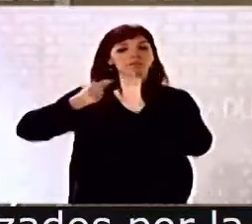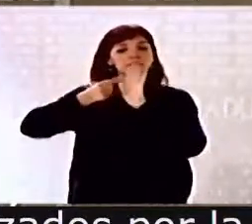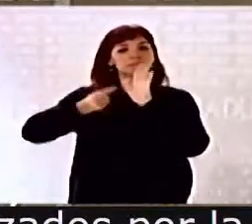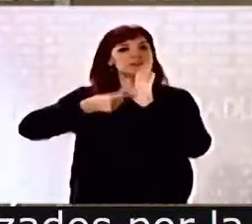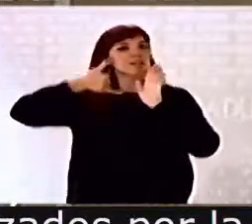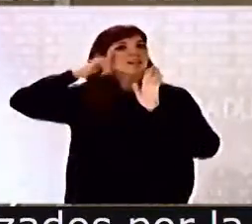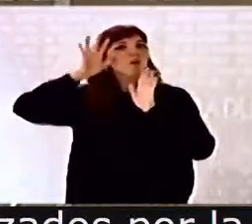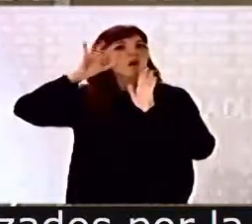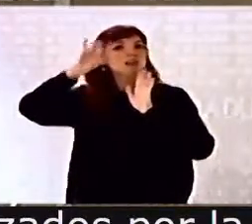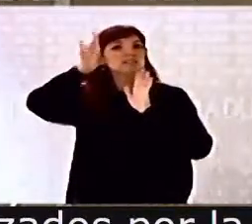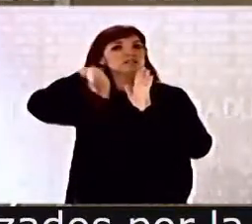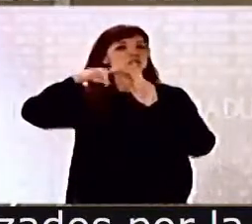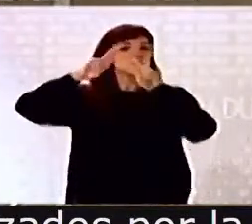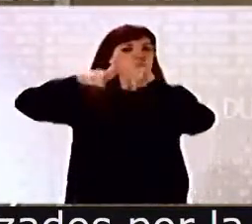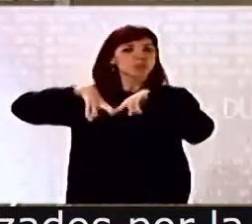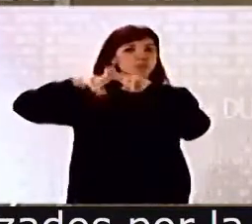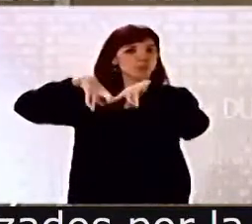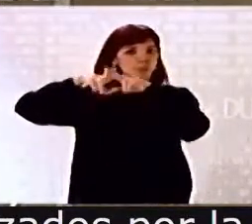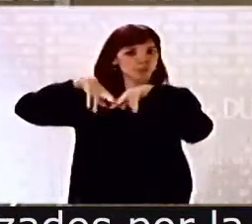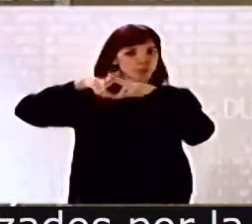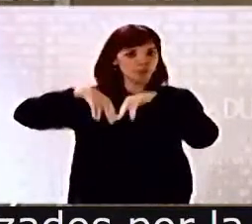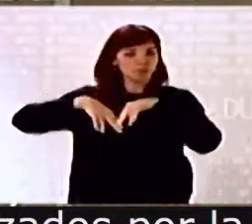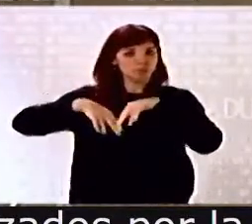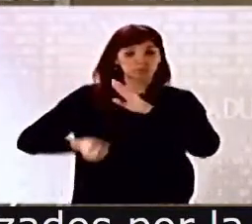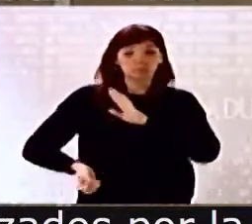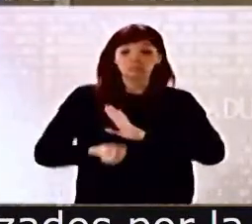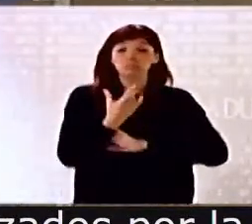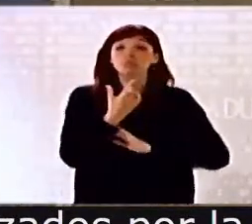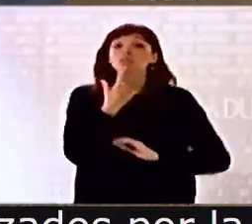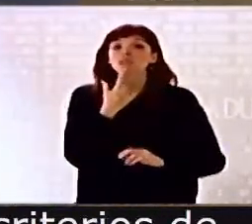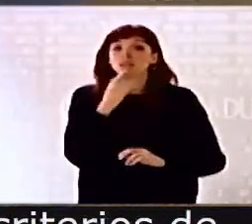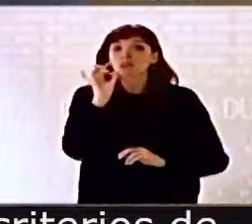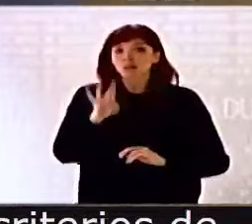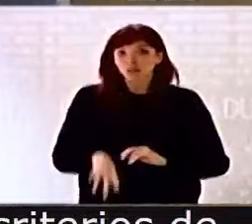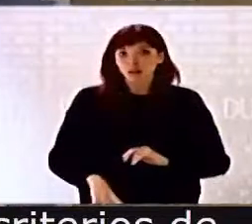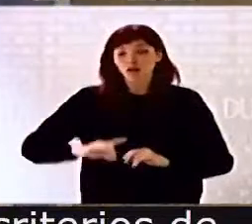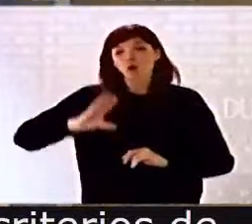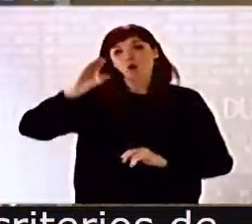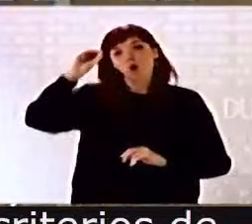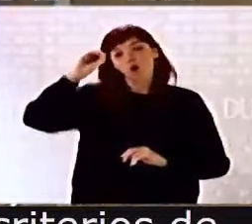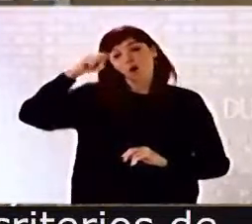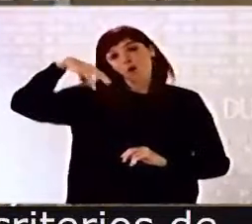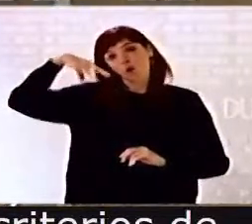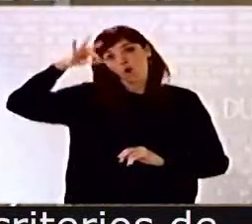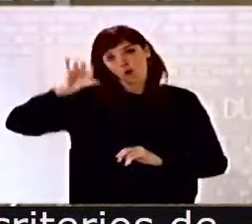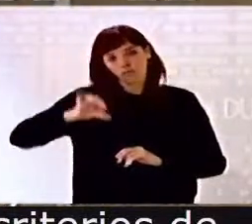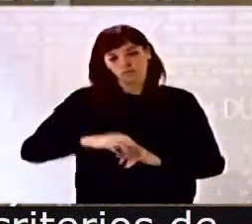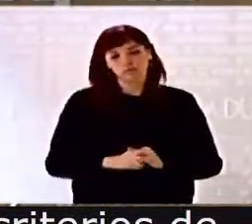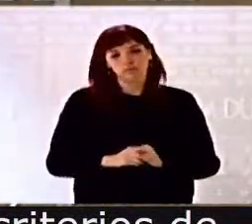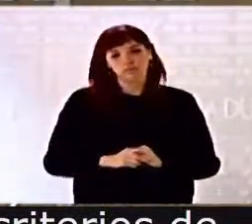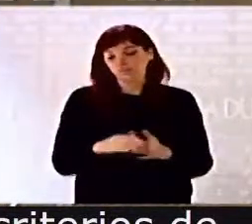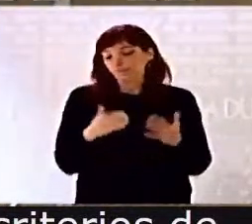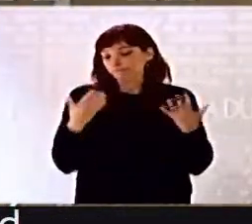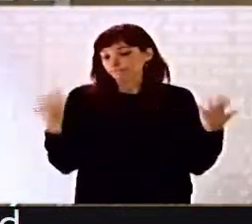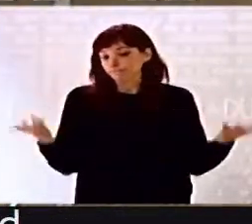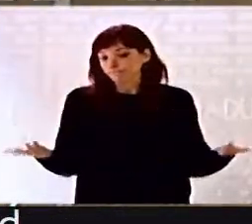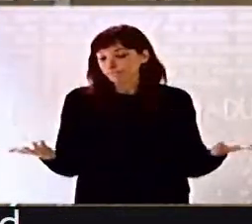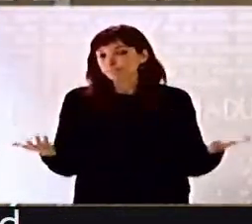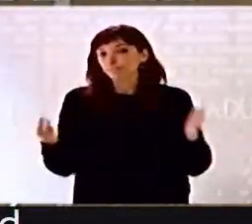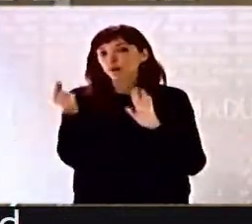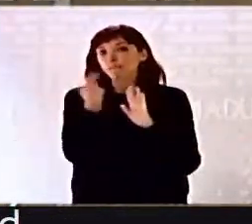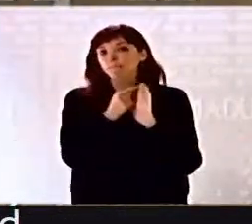riesgo que ha establecido la Organización Mundial de la Salud. Por lo tanto,